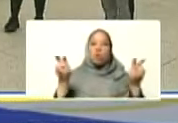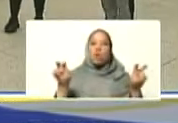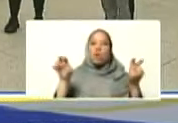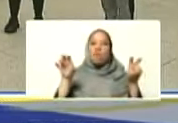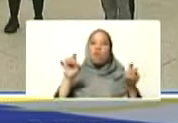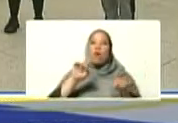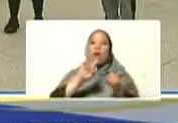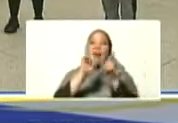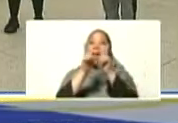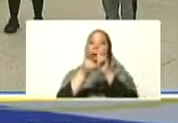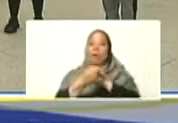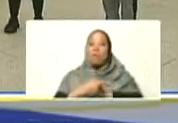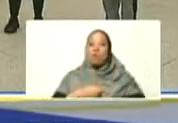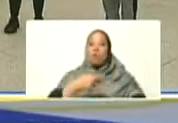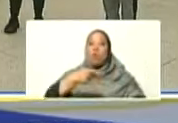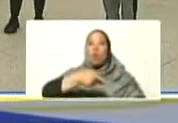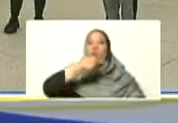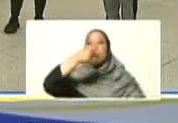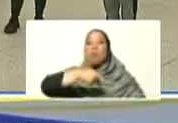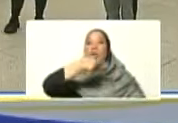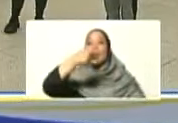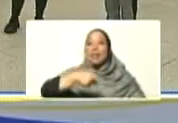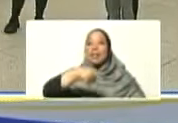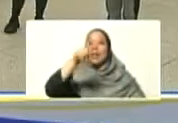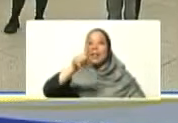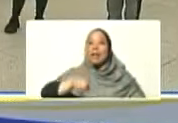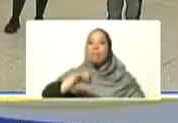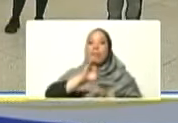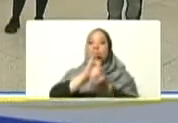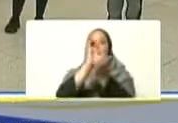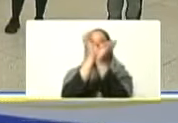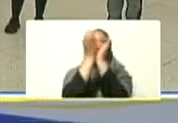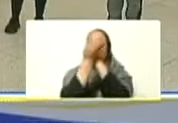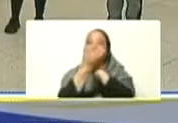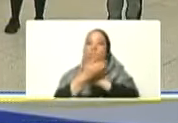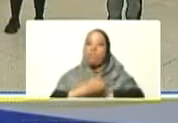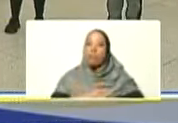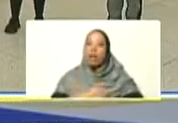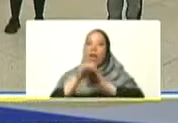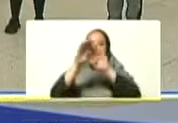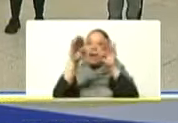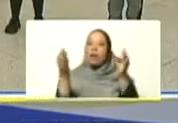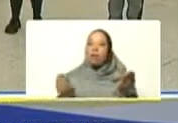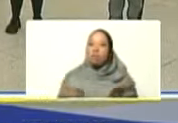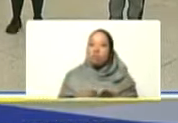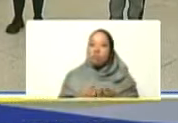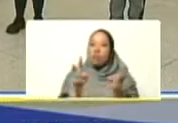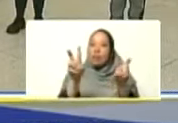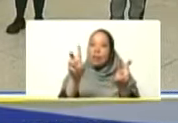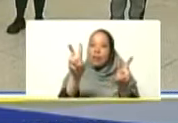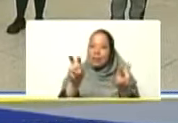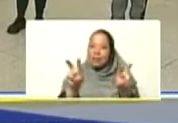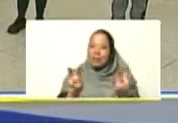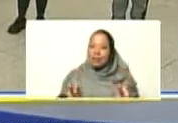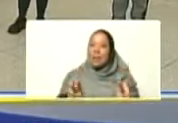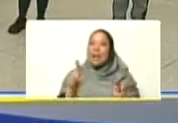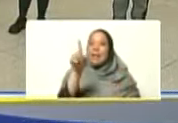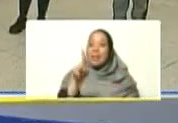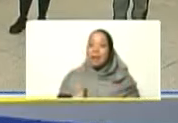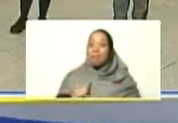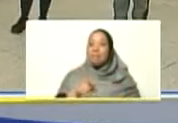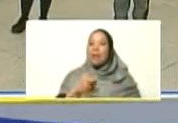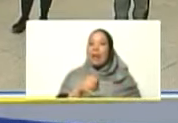geopolítica, la geopolítica nacional, la geopolítica mundial, sobre el mundo nuevo. La nueva